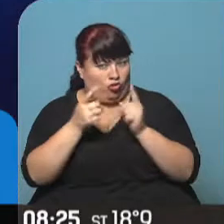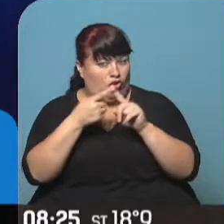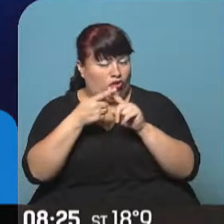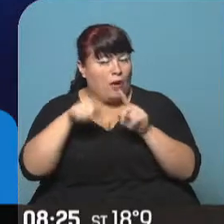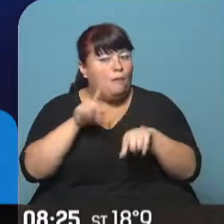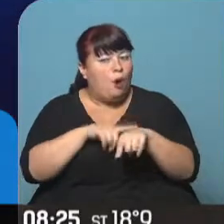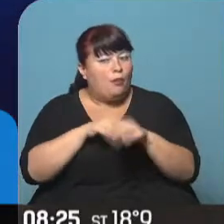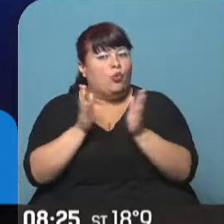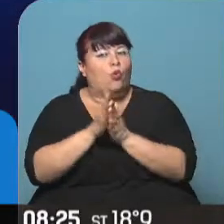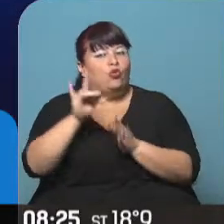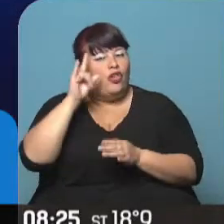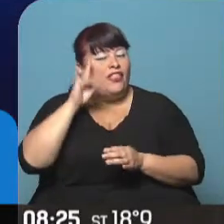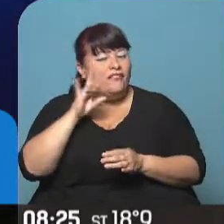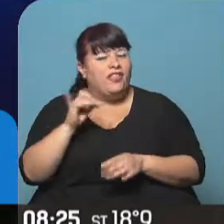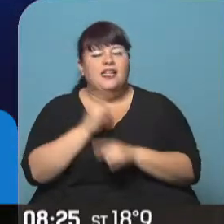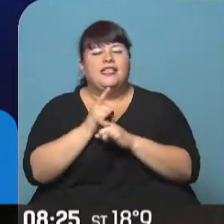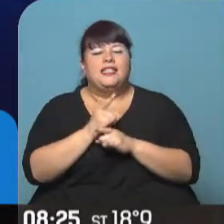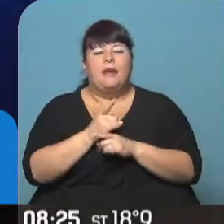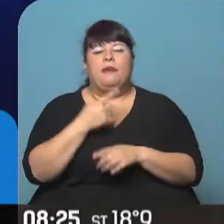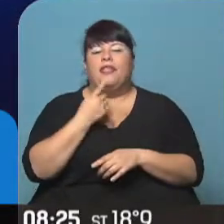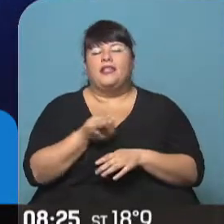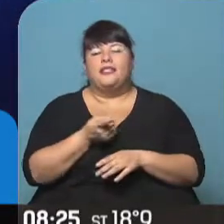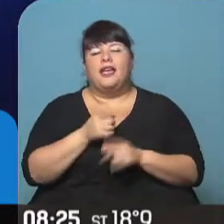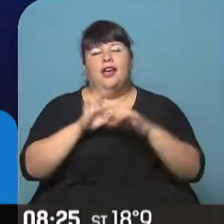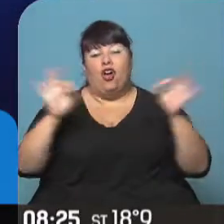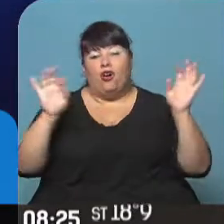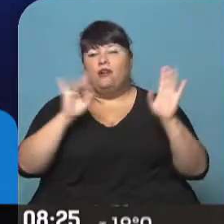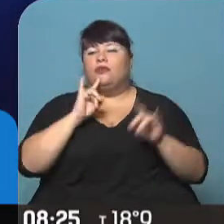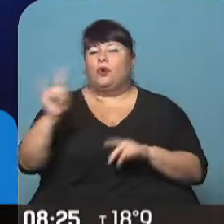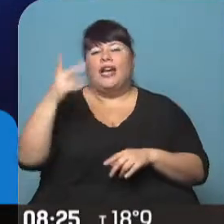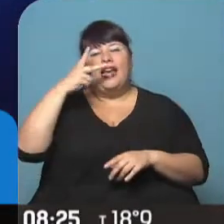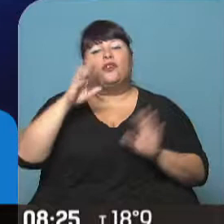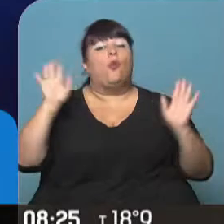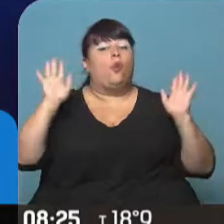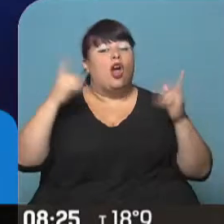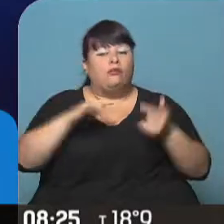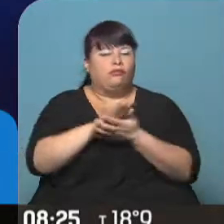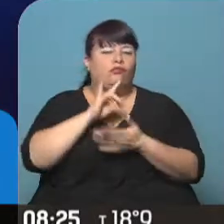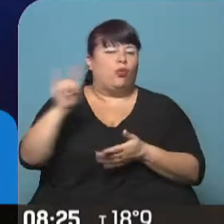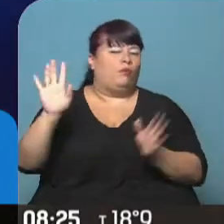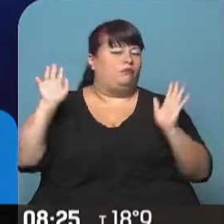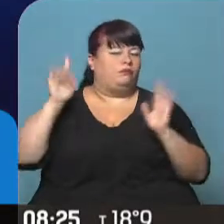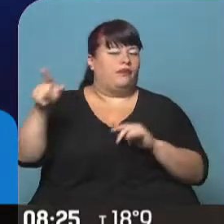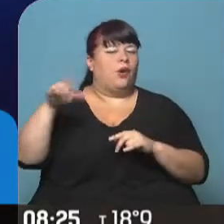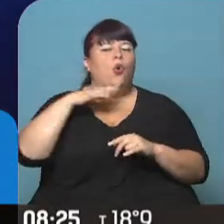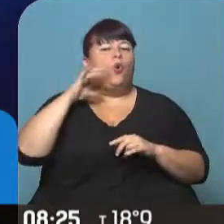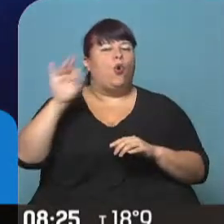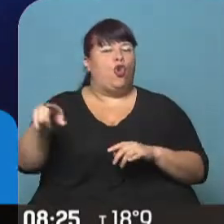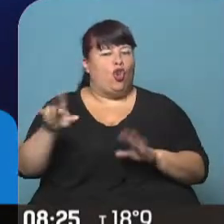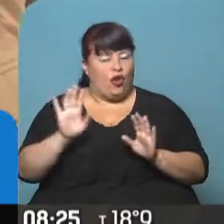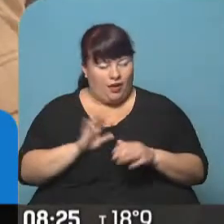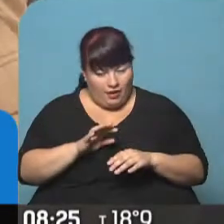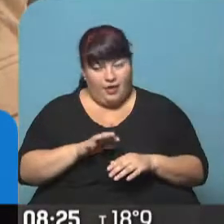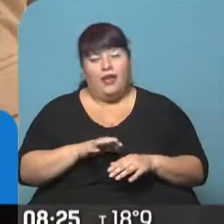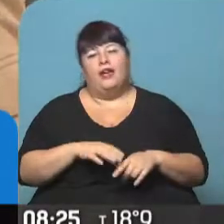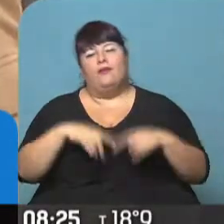en ese momento con De Vido, siempre mencionaban esa frase como que Néstor le decía, mirá, bueno, lo arreglaban con él y decía, bueno, listo, hablen con Julio.